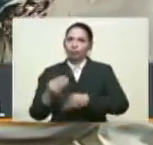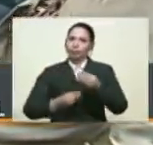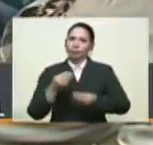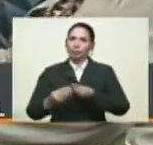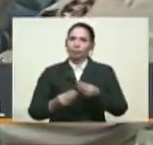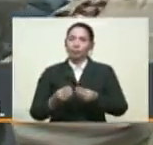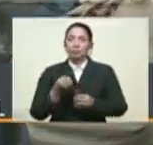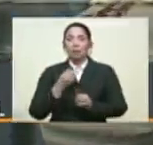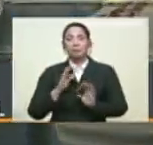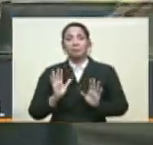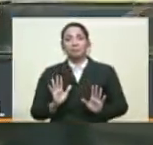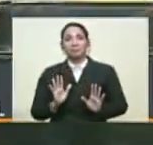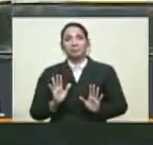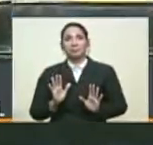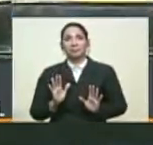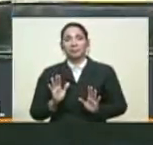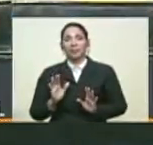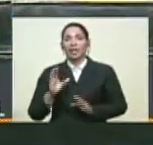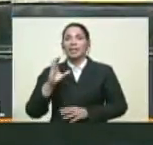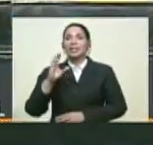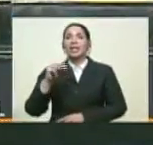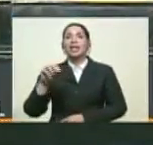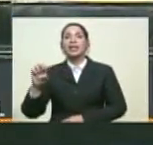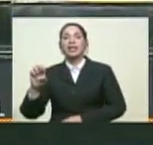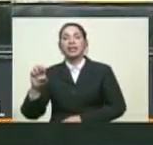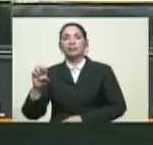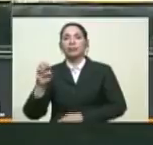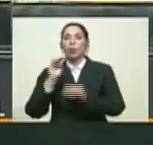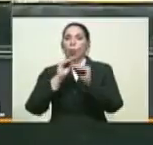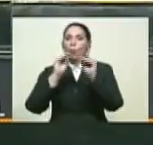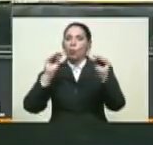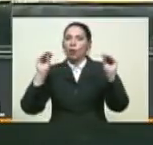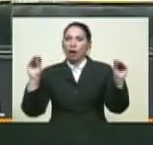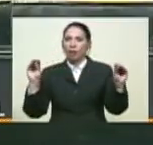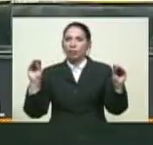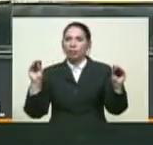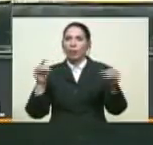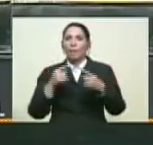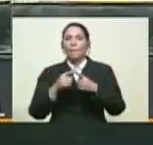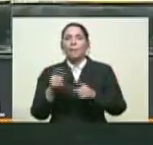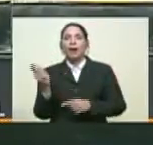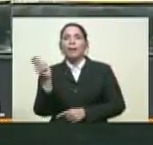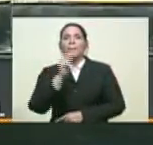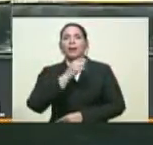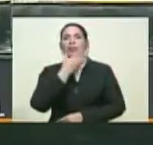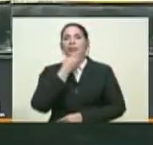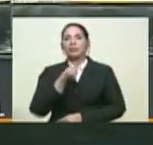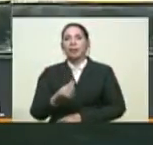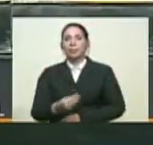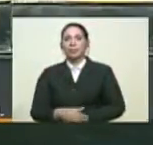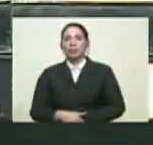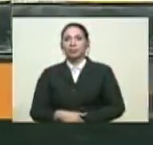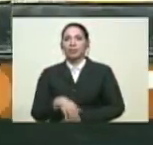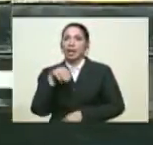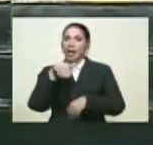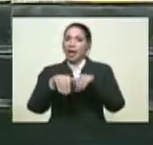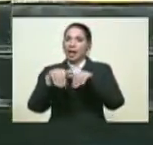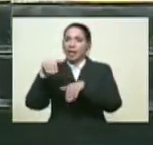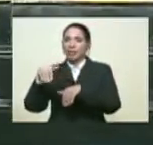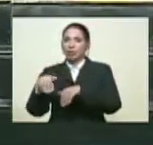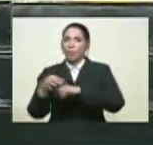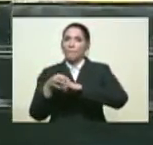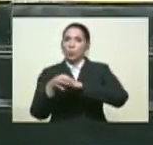Bueno, el Consejo Nacional Electoral está convocando para el mes de diciembre a la elección